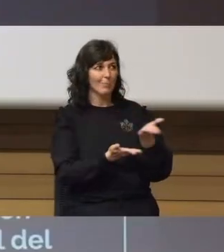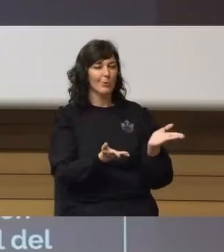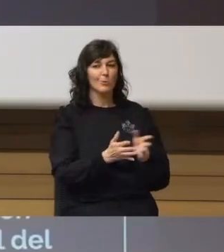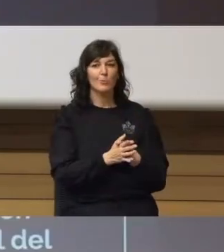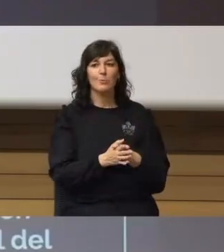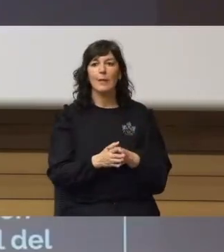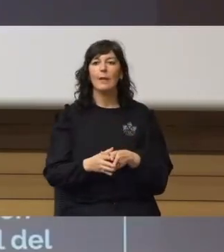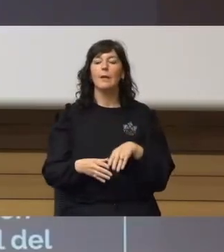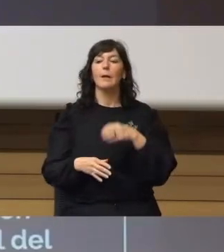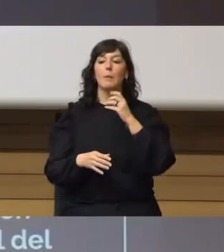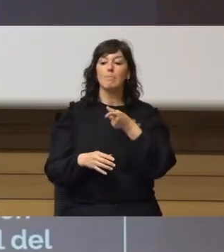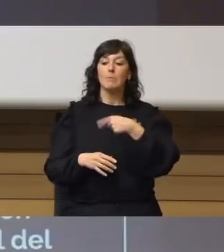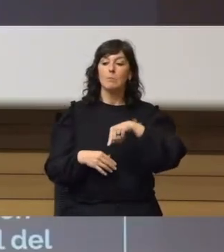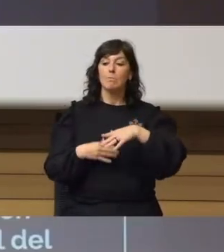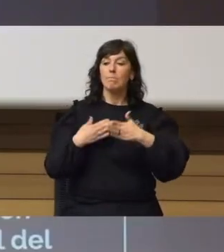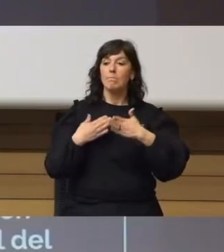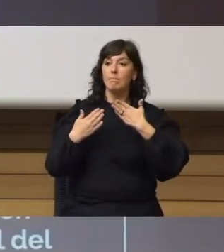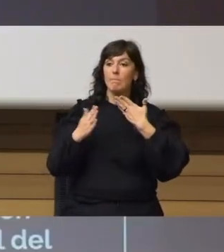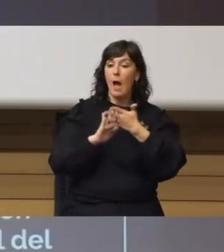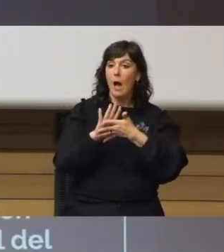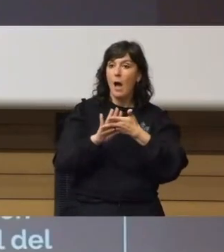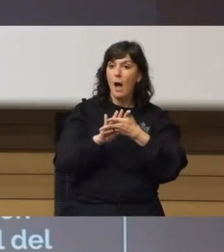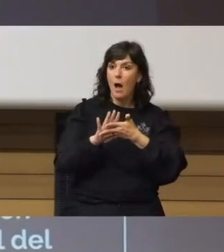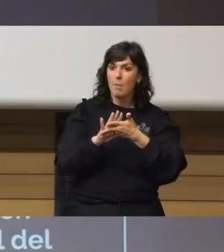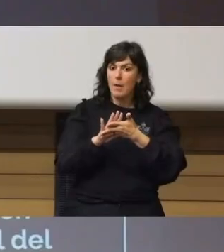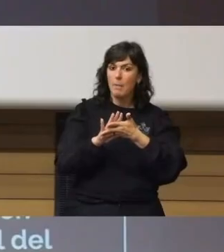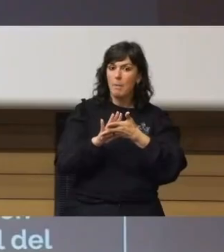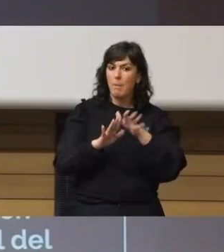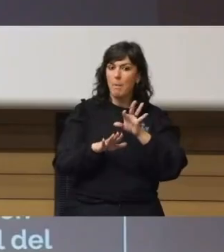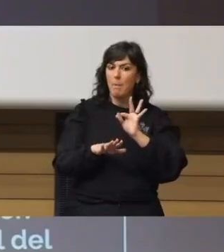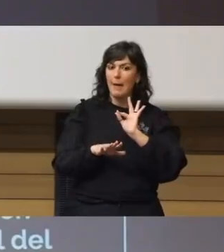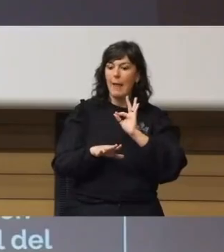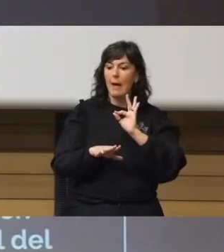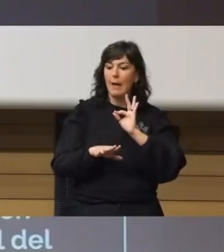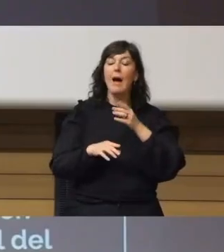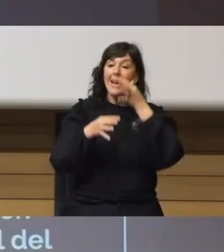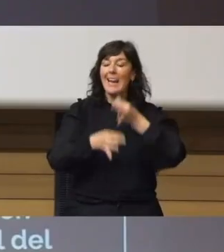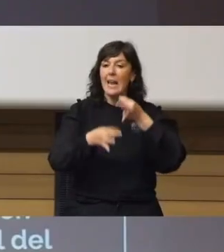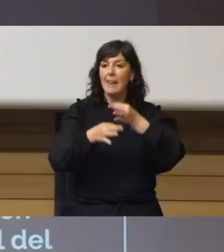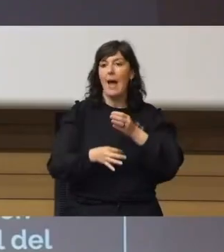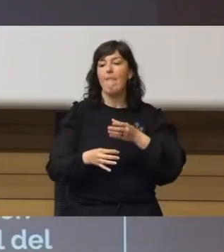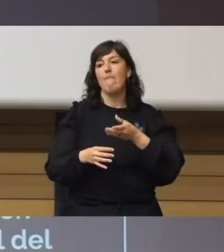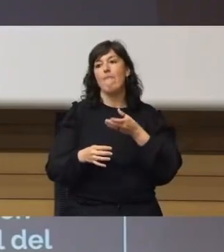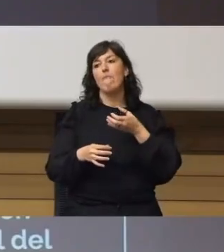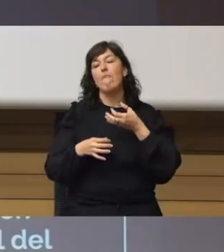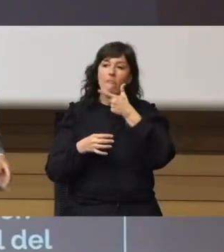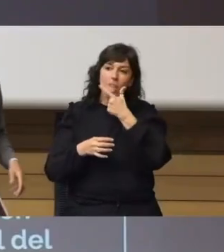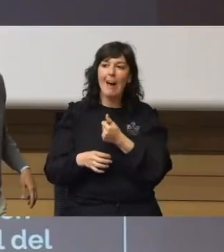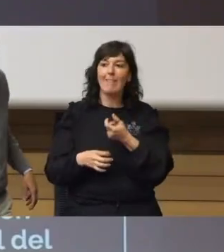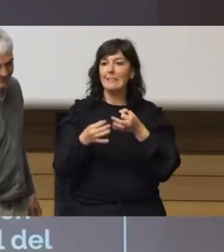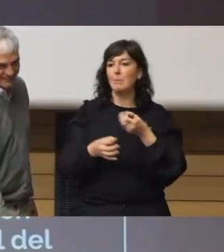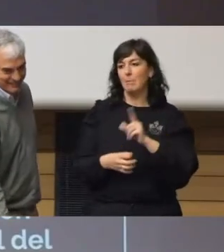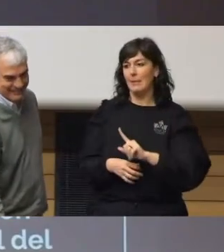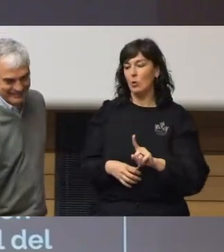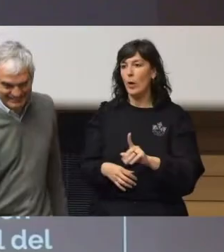Pues vamos a hablar de una realidad que no siempre es fácil de abordar y es lo que ocurre cuando el consumo de sustancias se cruza